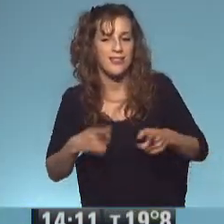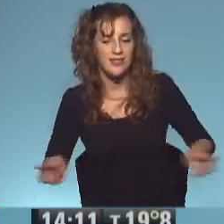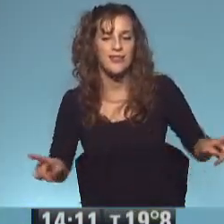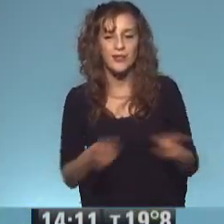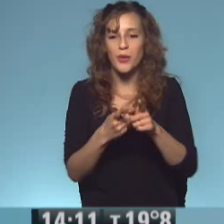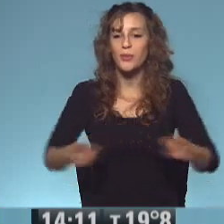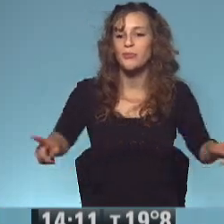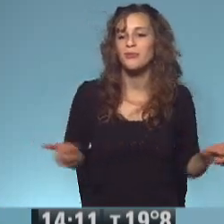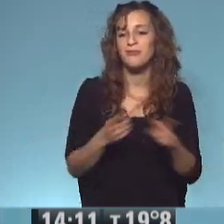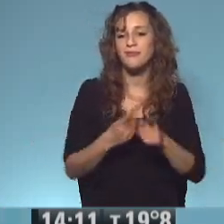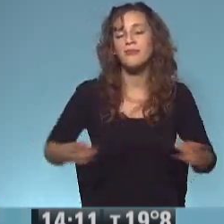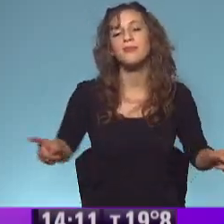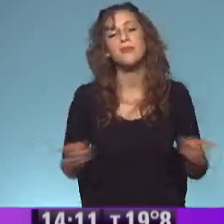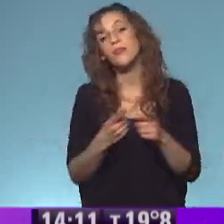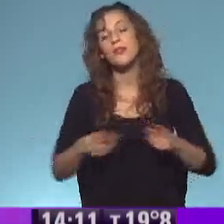canción.